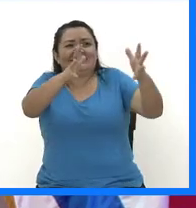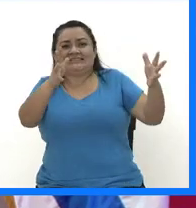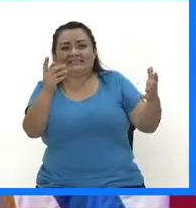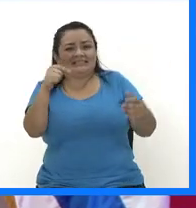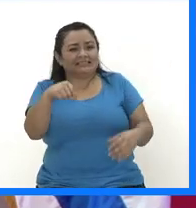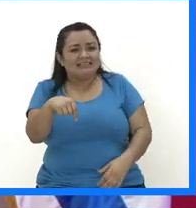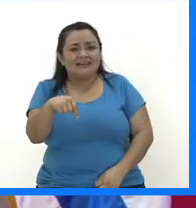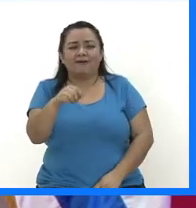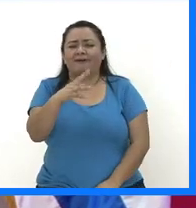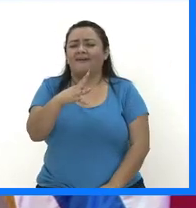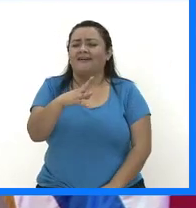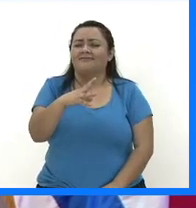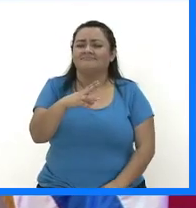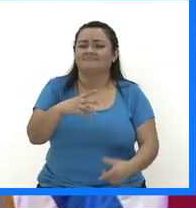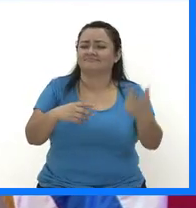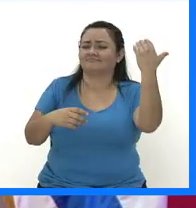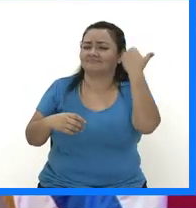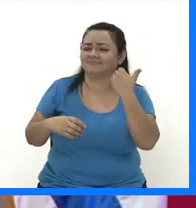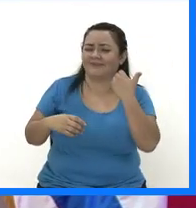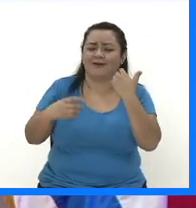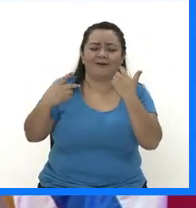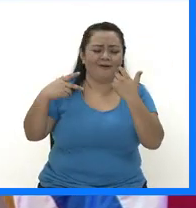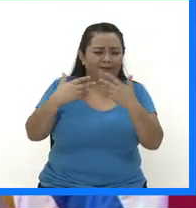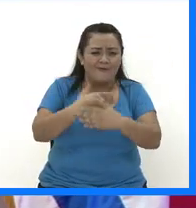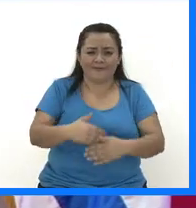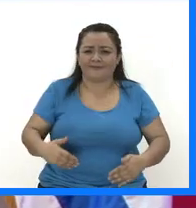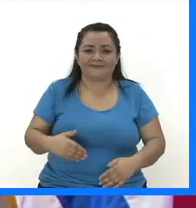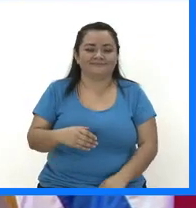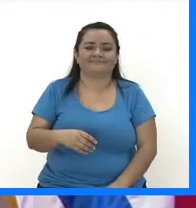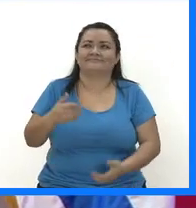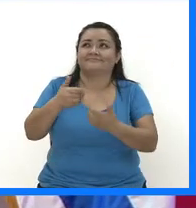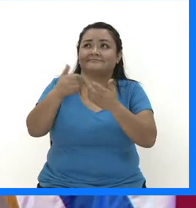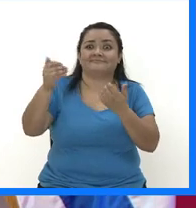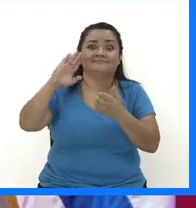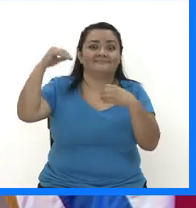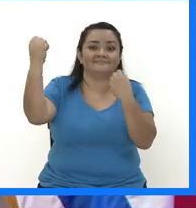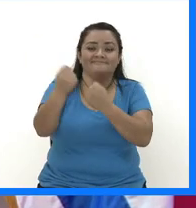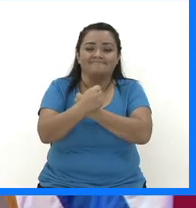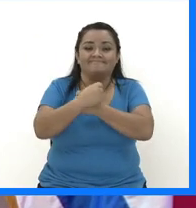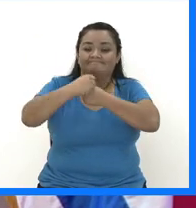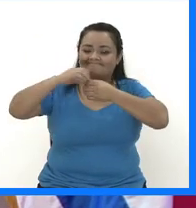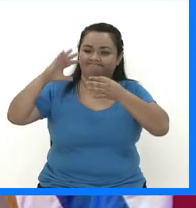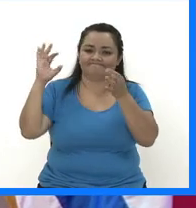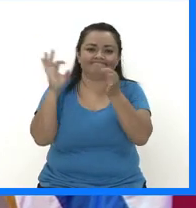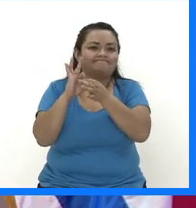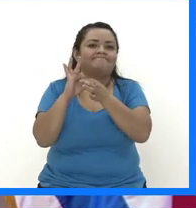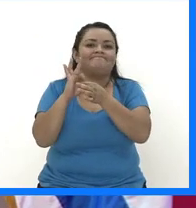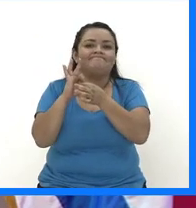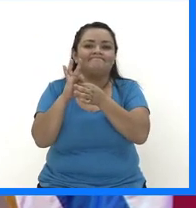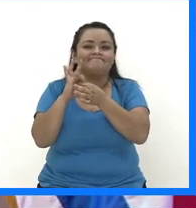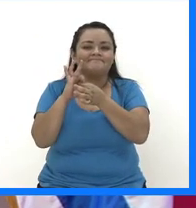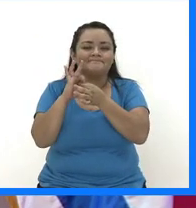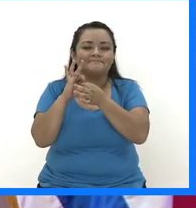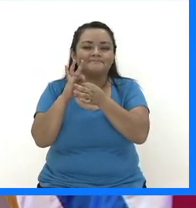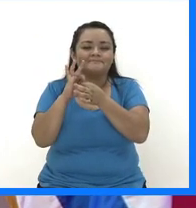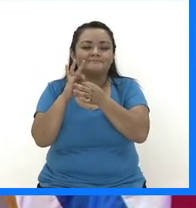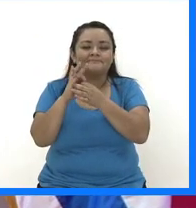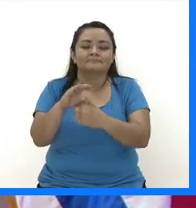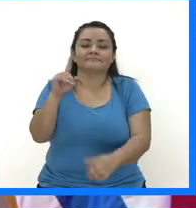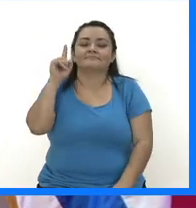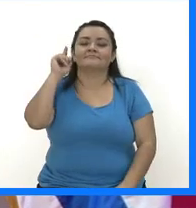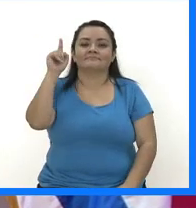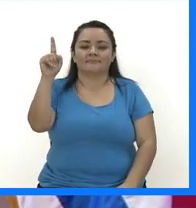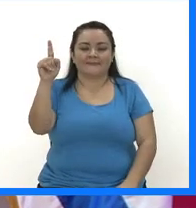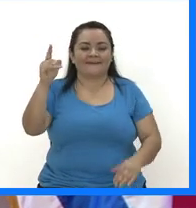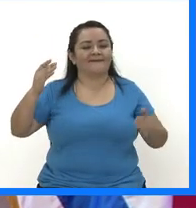pueda pasar de que te arranquen una oreja ni que te arranca en una pierna nadie te podrá separar del amor de dios dios